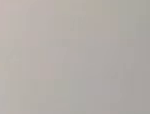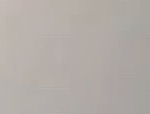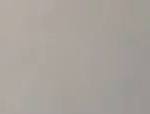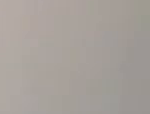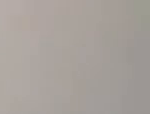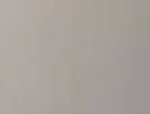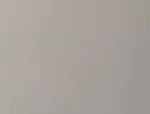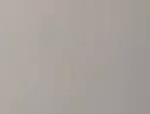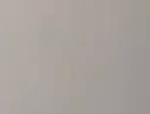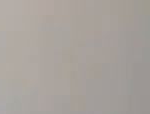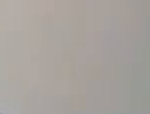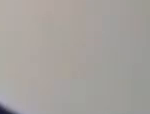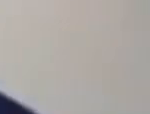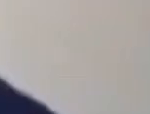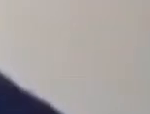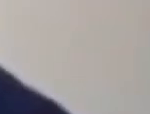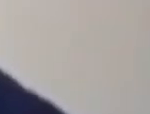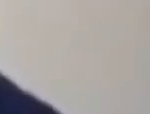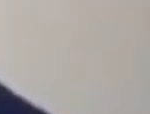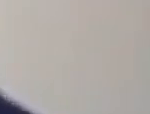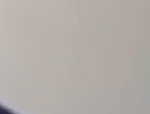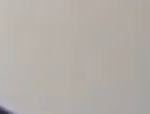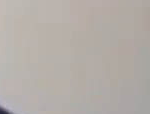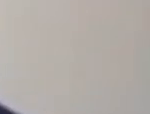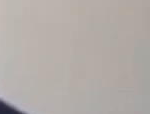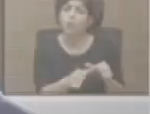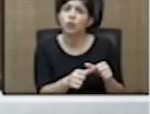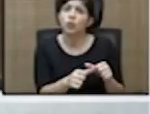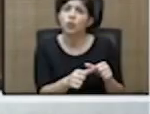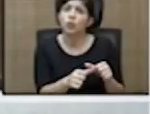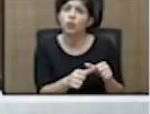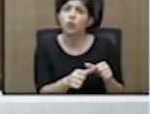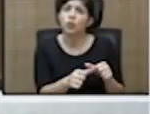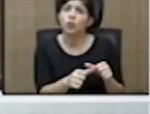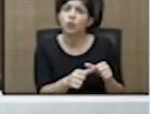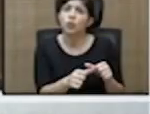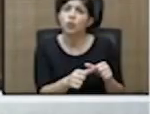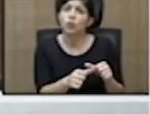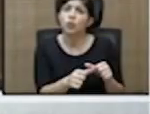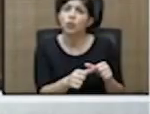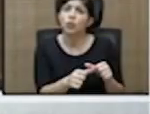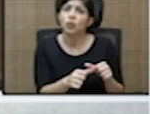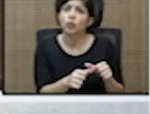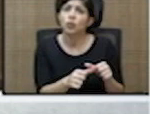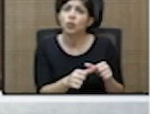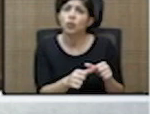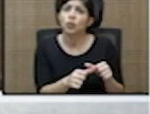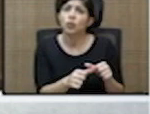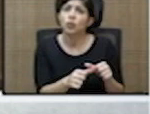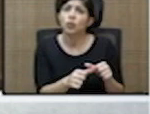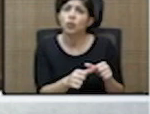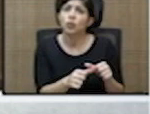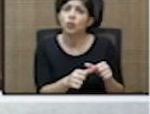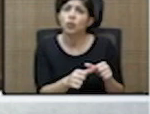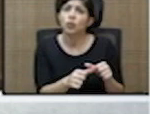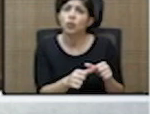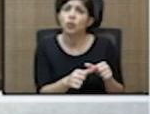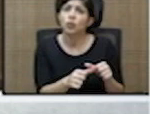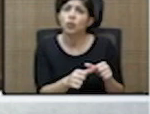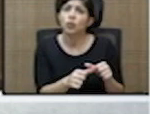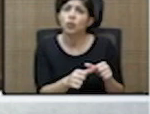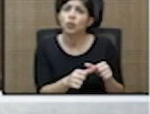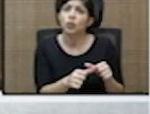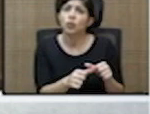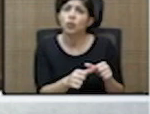pilares a los que usted se refiere. También creo que hubiera sido mucho más importante no solamente, por